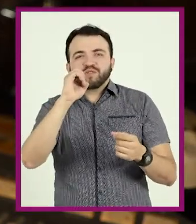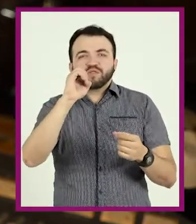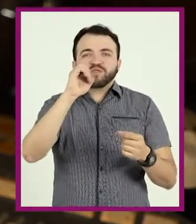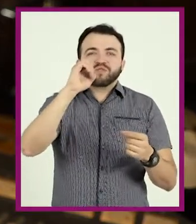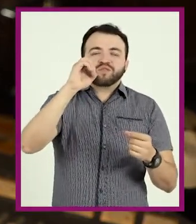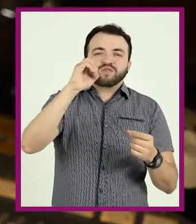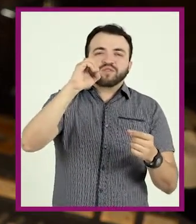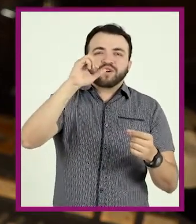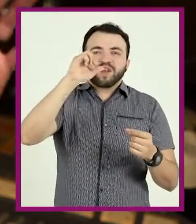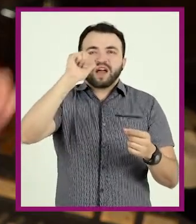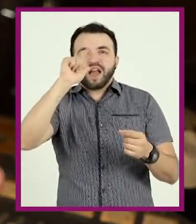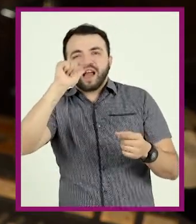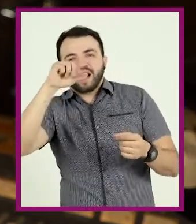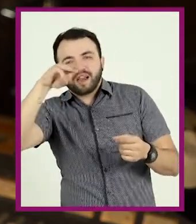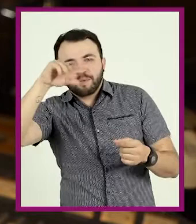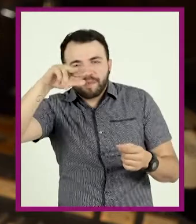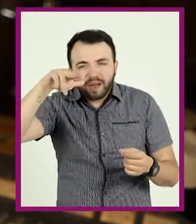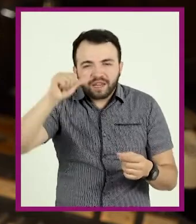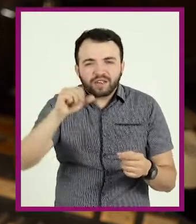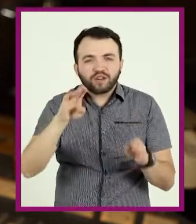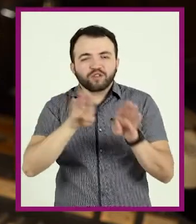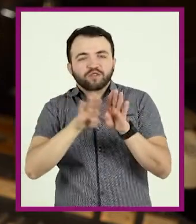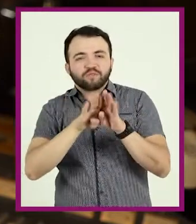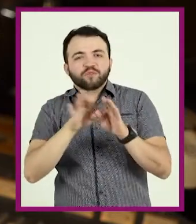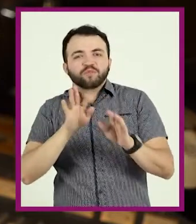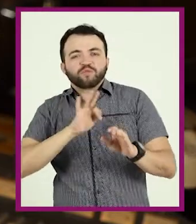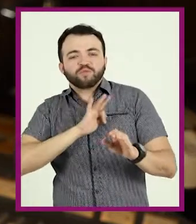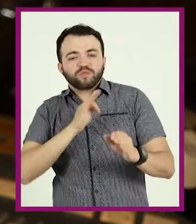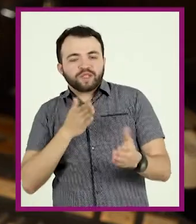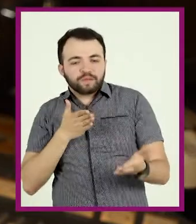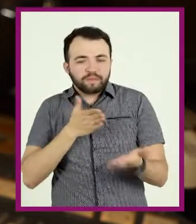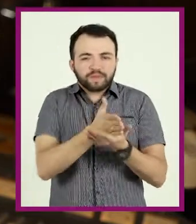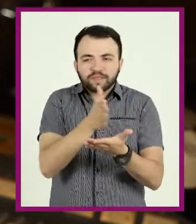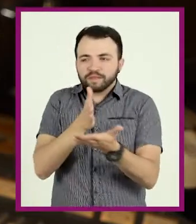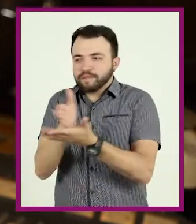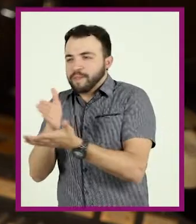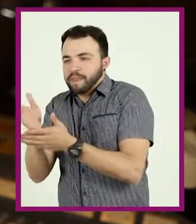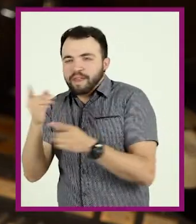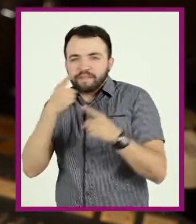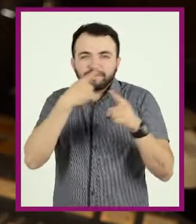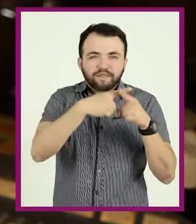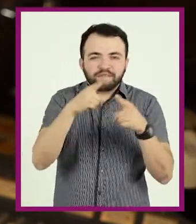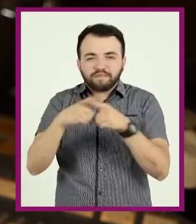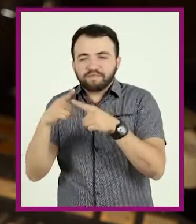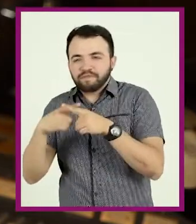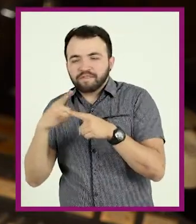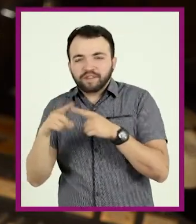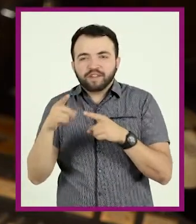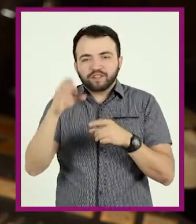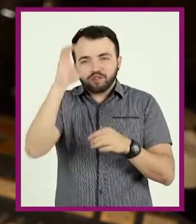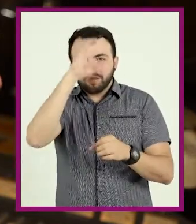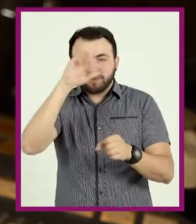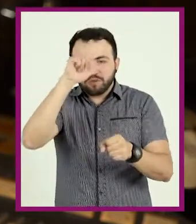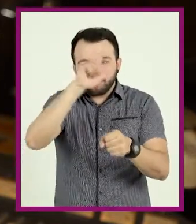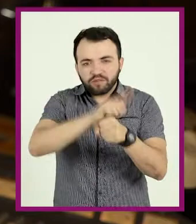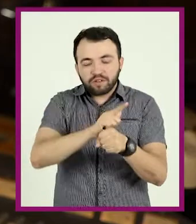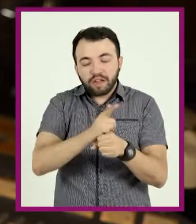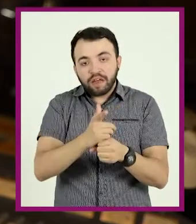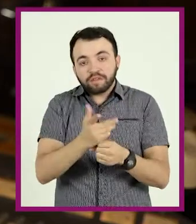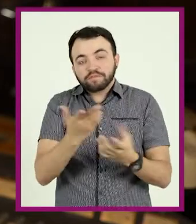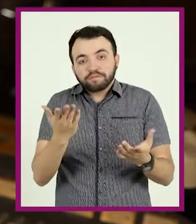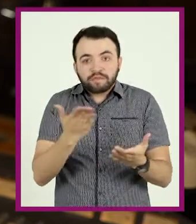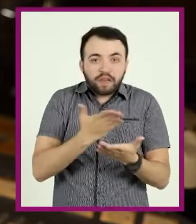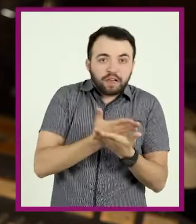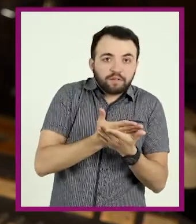Soviética, en el sentido que había un poquito más de acceso a la cultura occidental ahí. Además, se fueron marcando ciertas